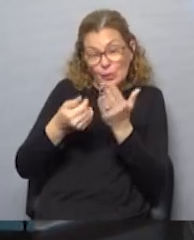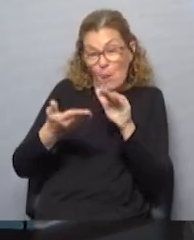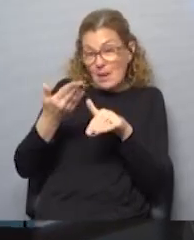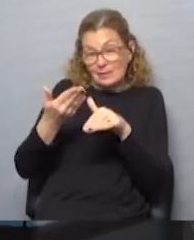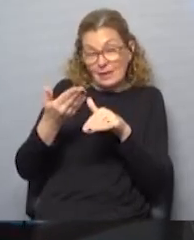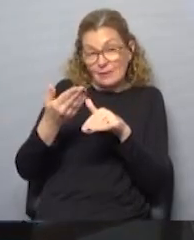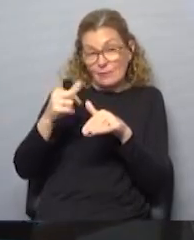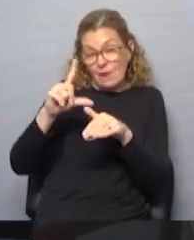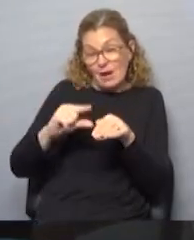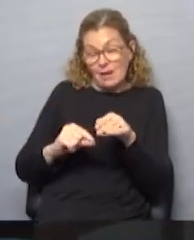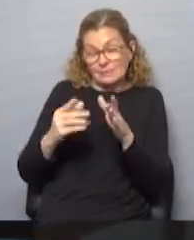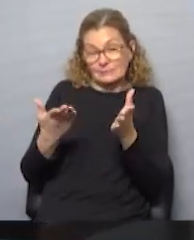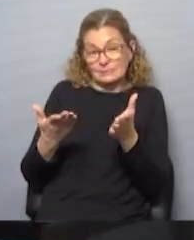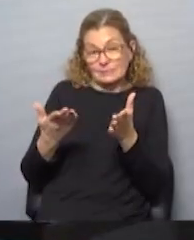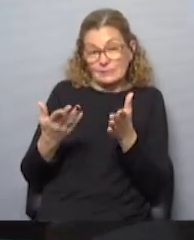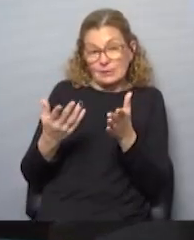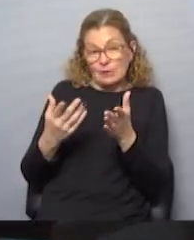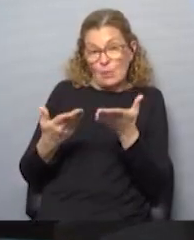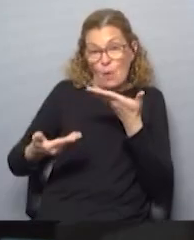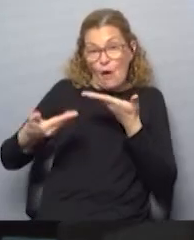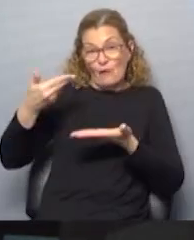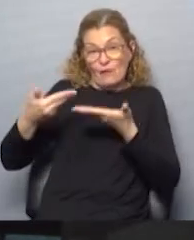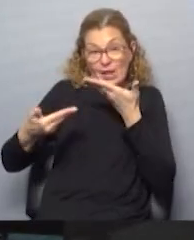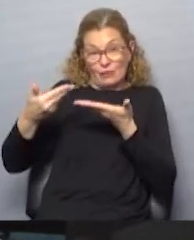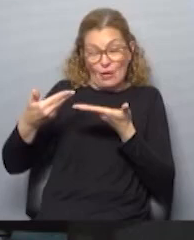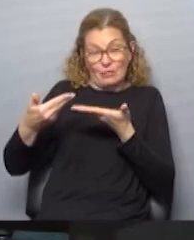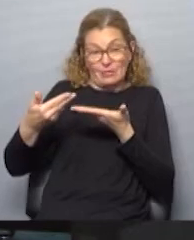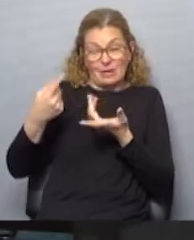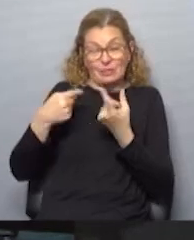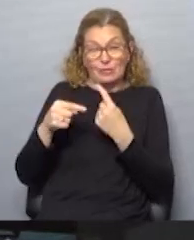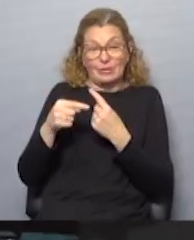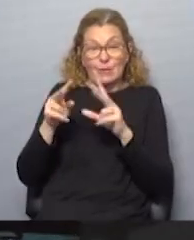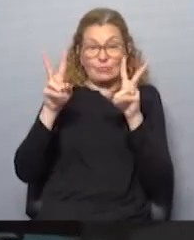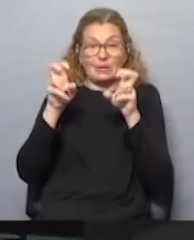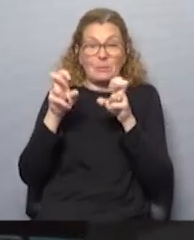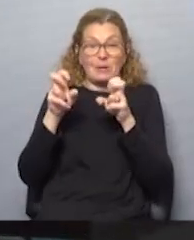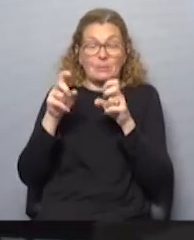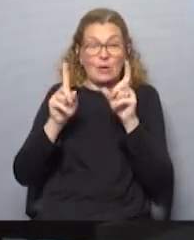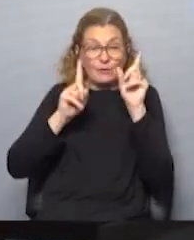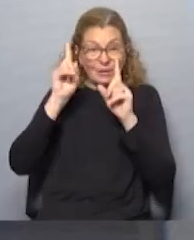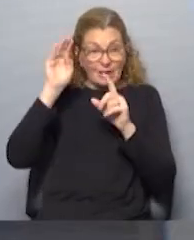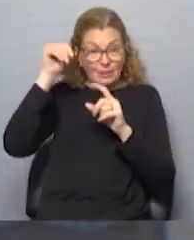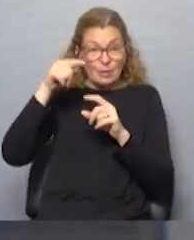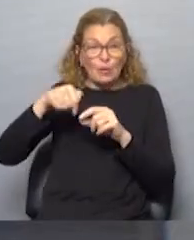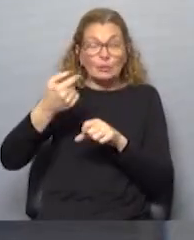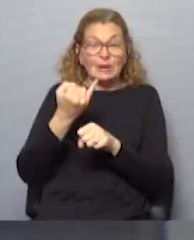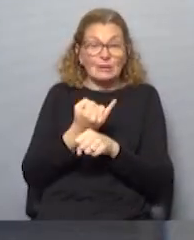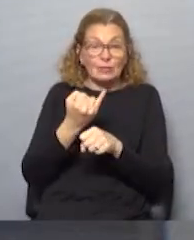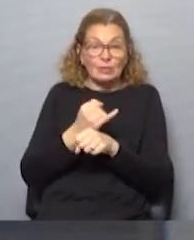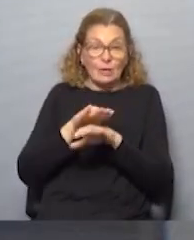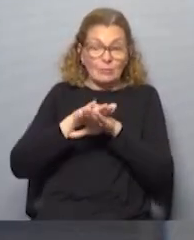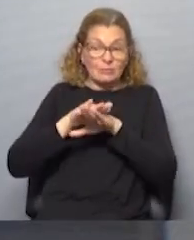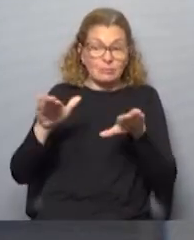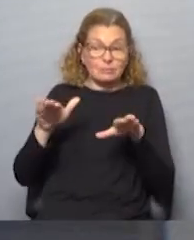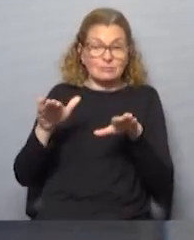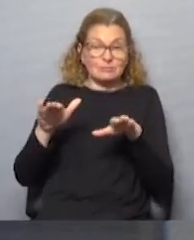realidad desciende porque tenemos una cuestión inflacionaria entonces tener por ejemplo para la universidad la república y otras instituciones un presupuesto congelado